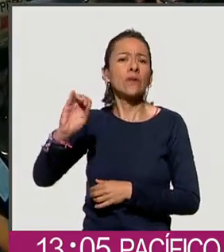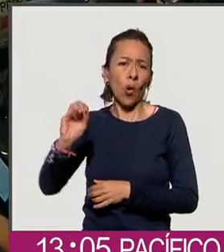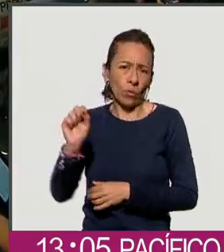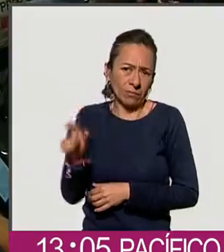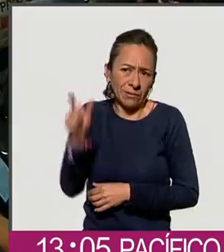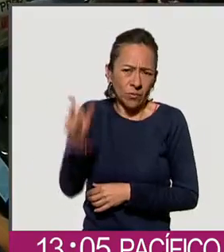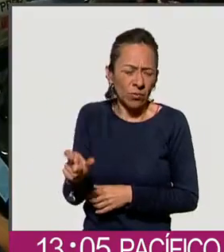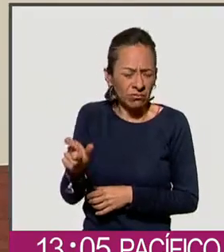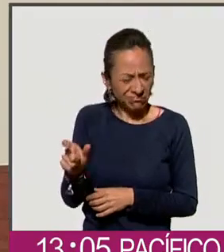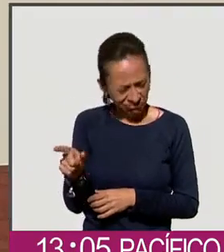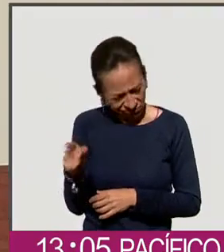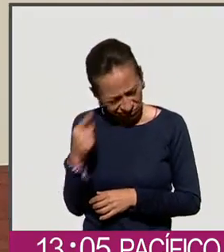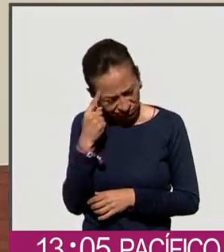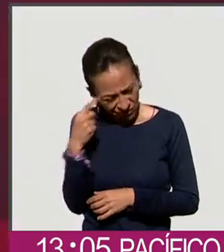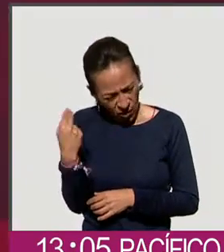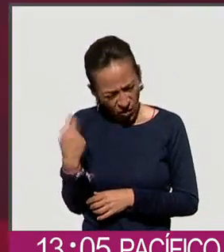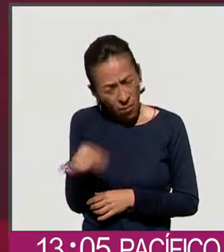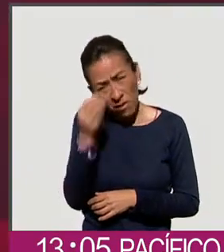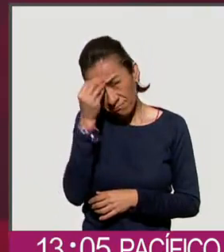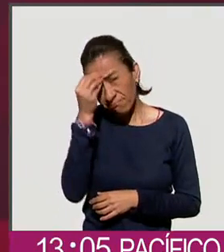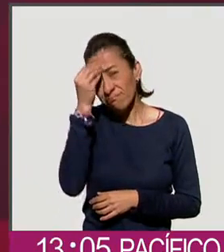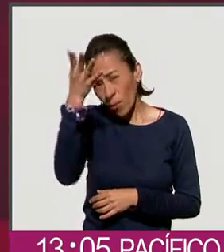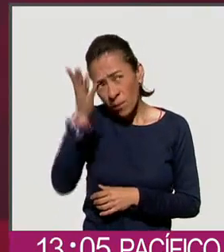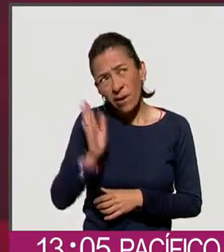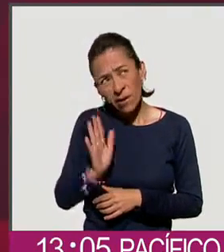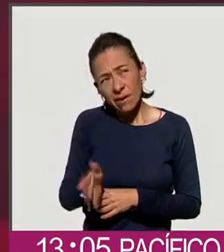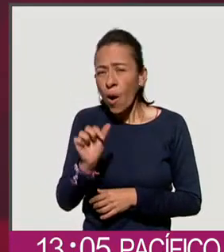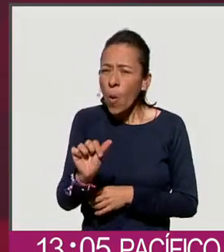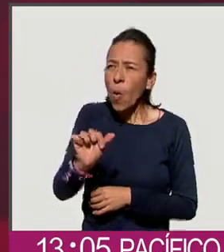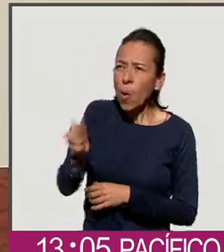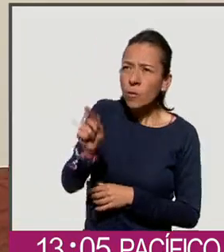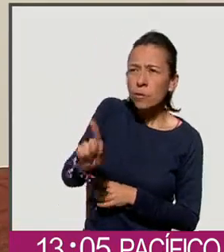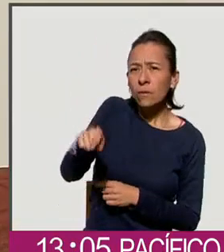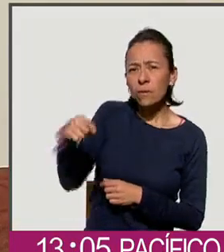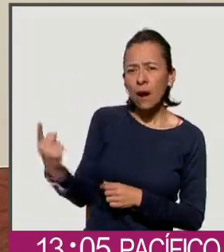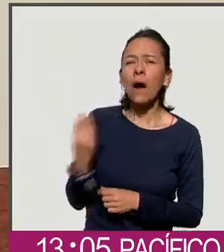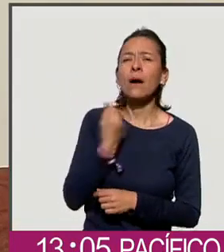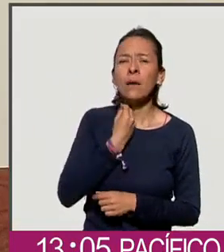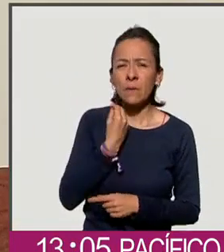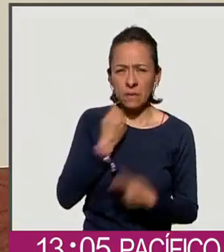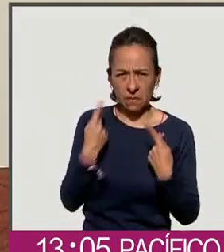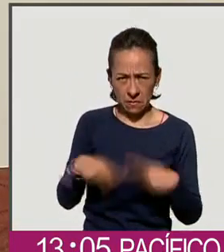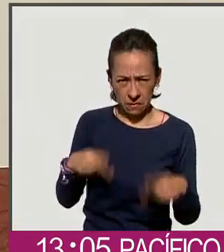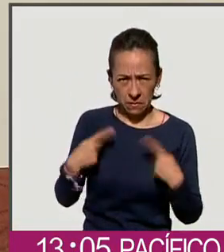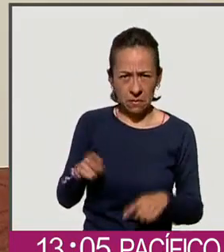Ya hasta se me olvidan los nombres. Otro abogado,